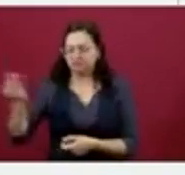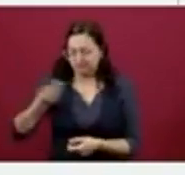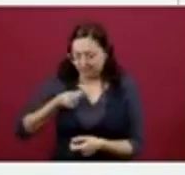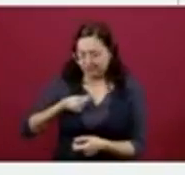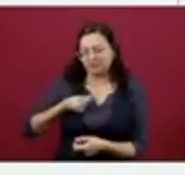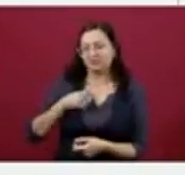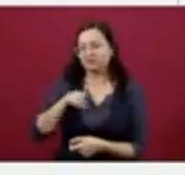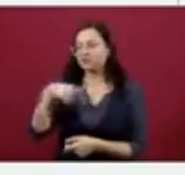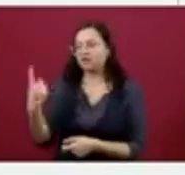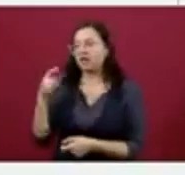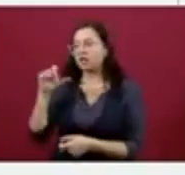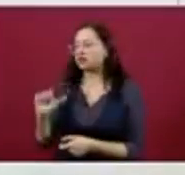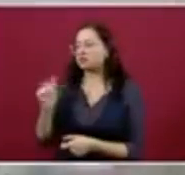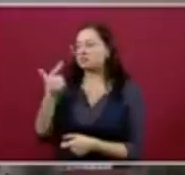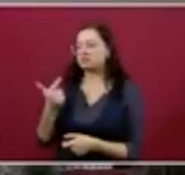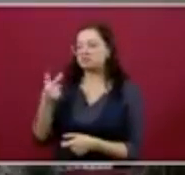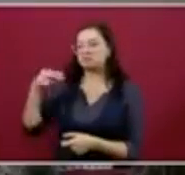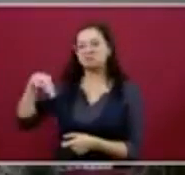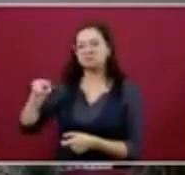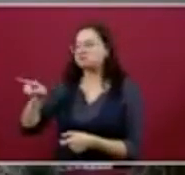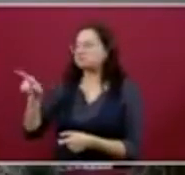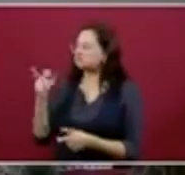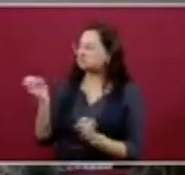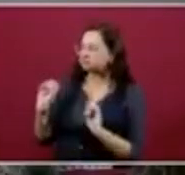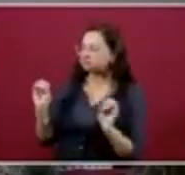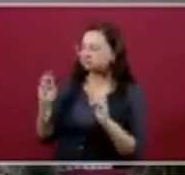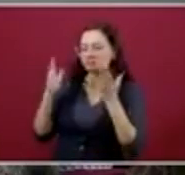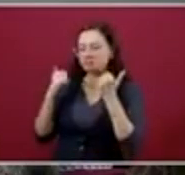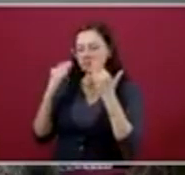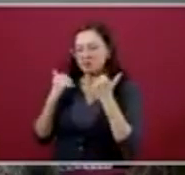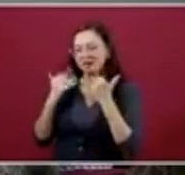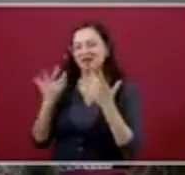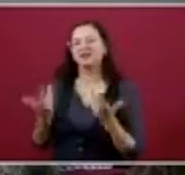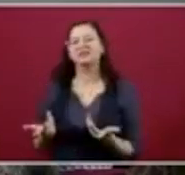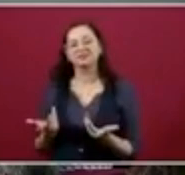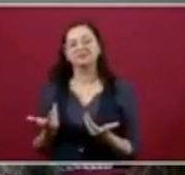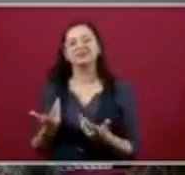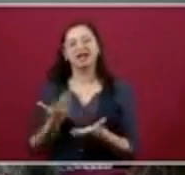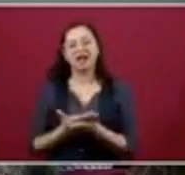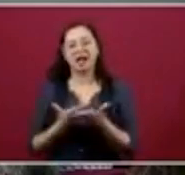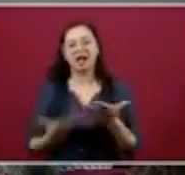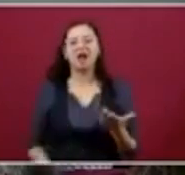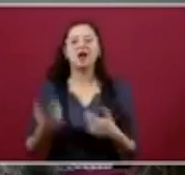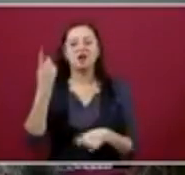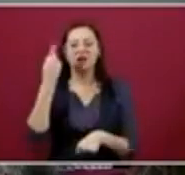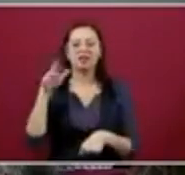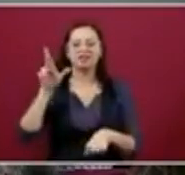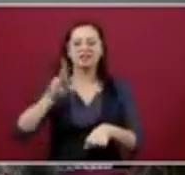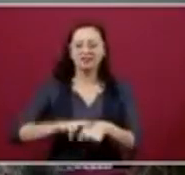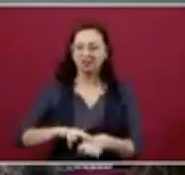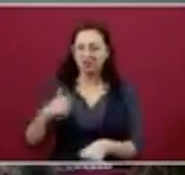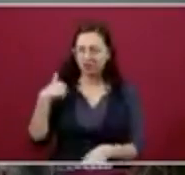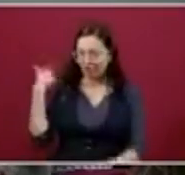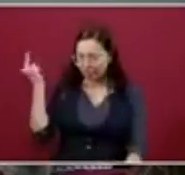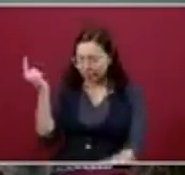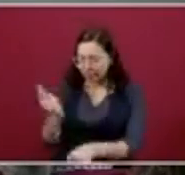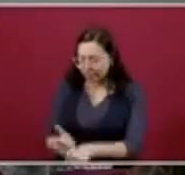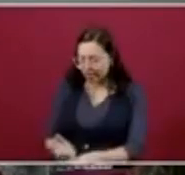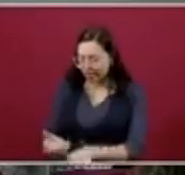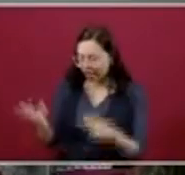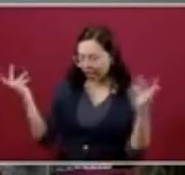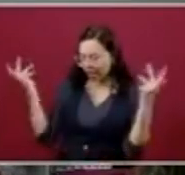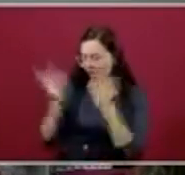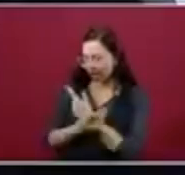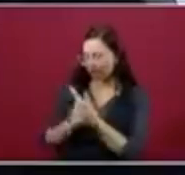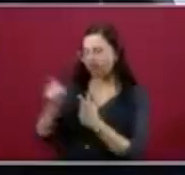Archivo General de la Nación. Esa fue la situación que el actual director, Carlos Ruiz Abreu, encontró cuando descubre pues que